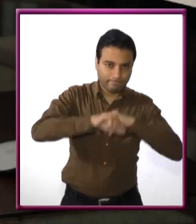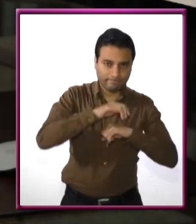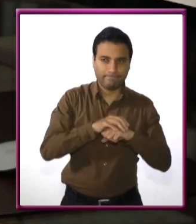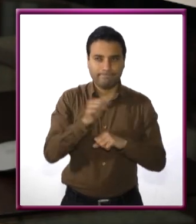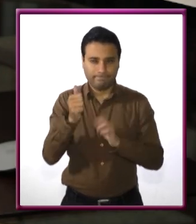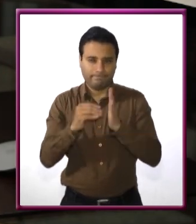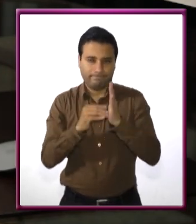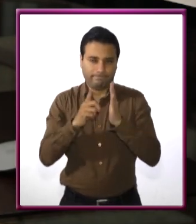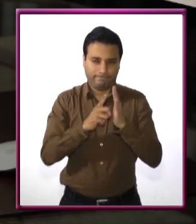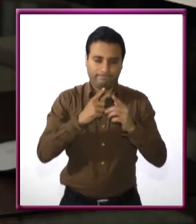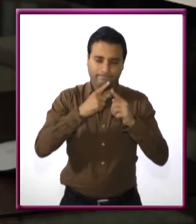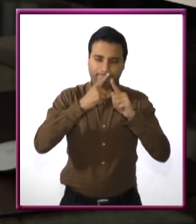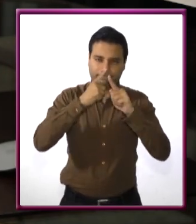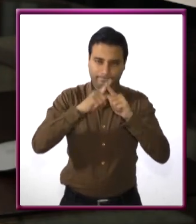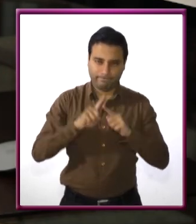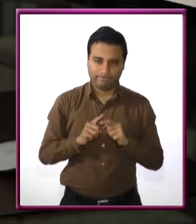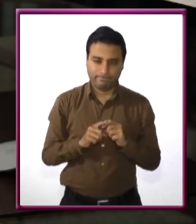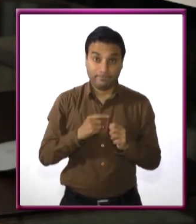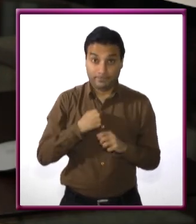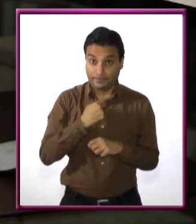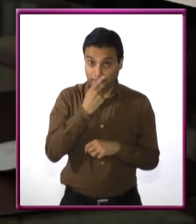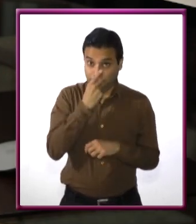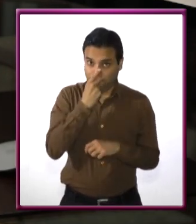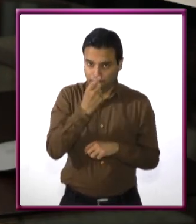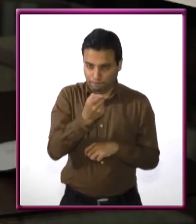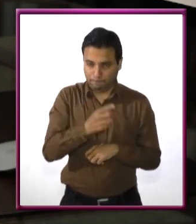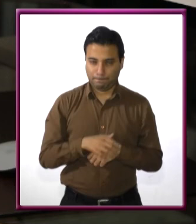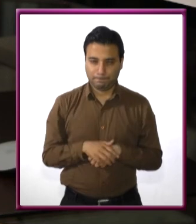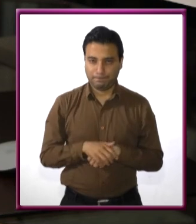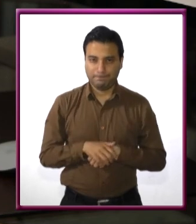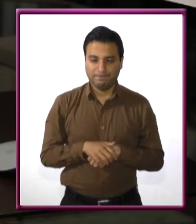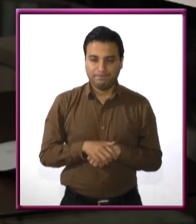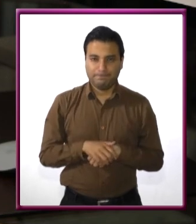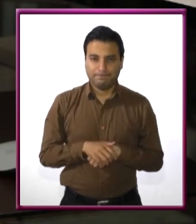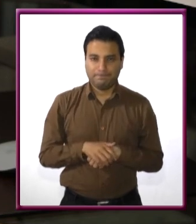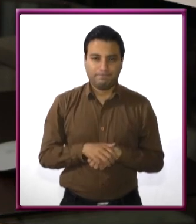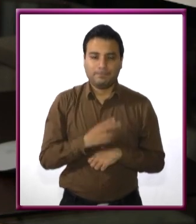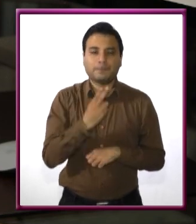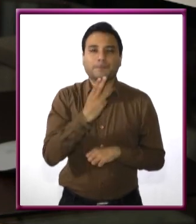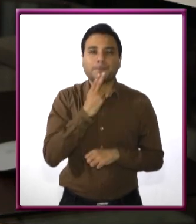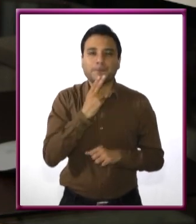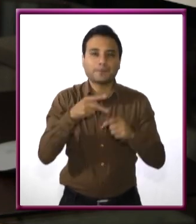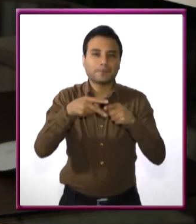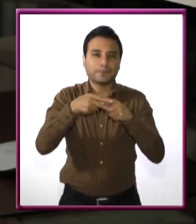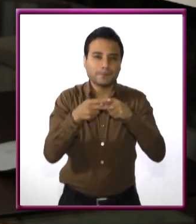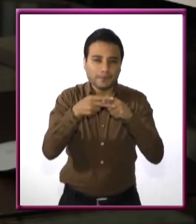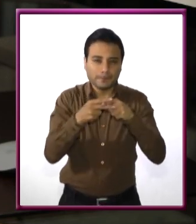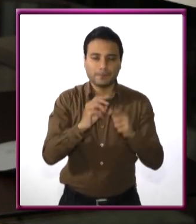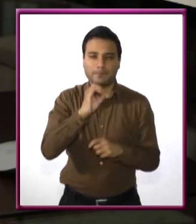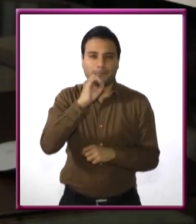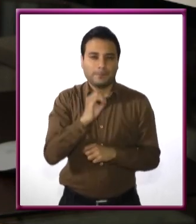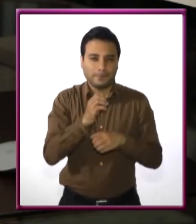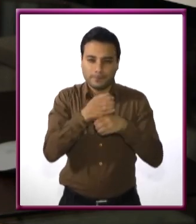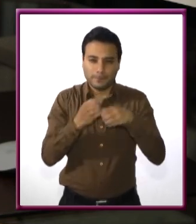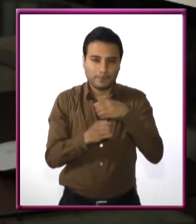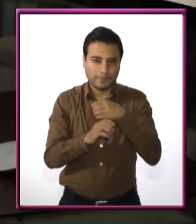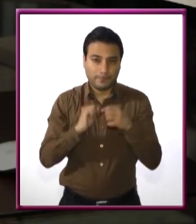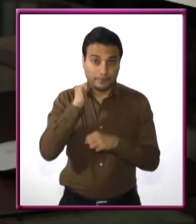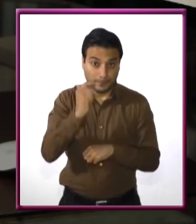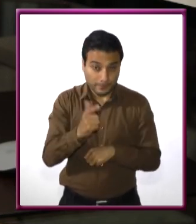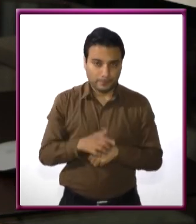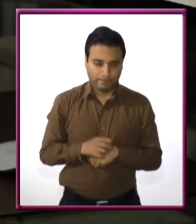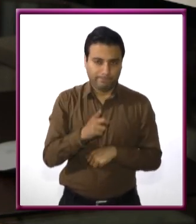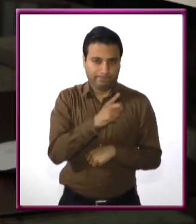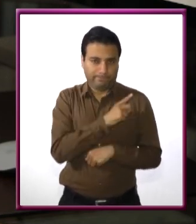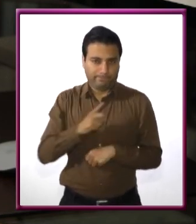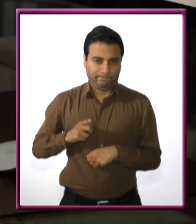del otro, ¿no? Cuando nosotros utilizamos una herramienta o un artefacto específico, tenemos que